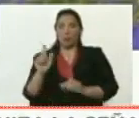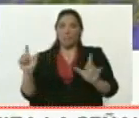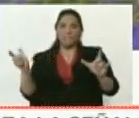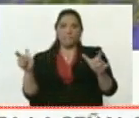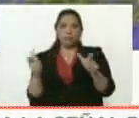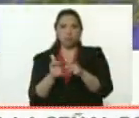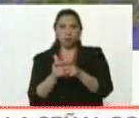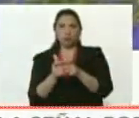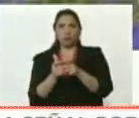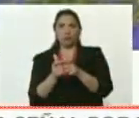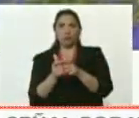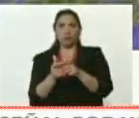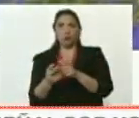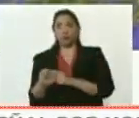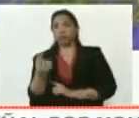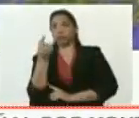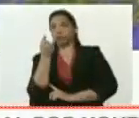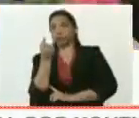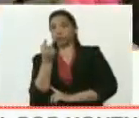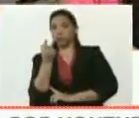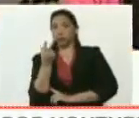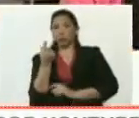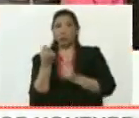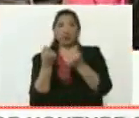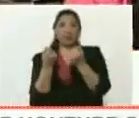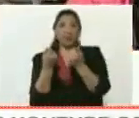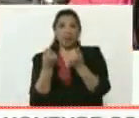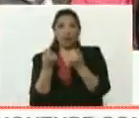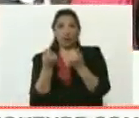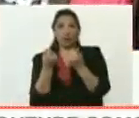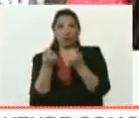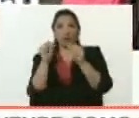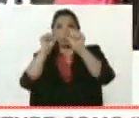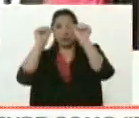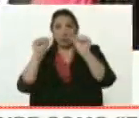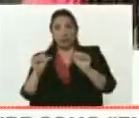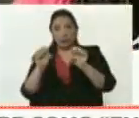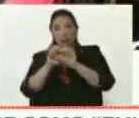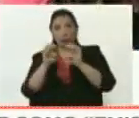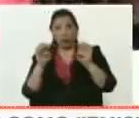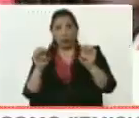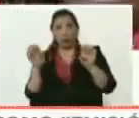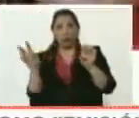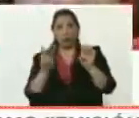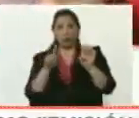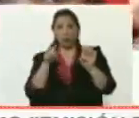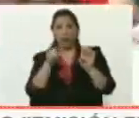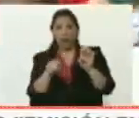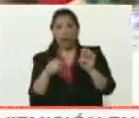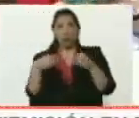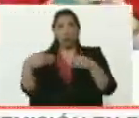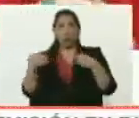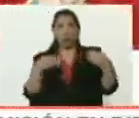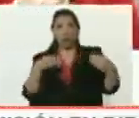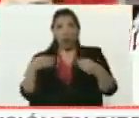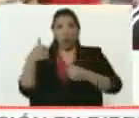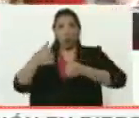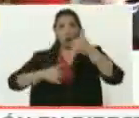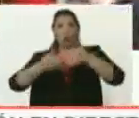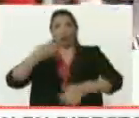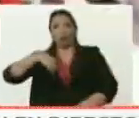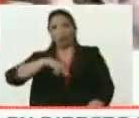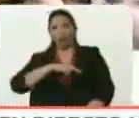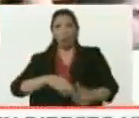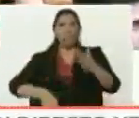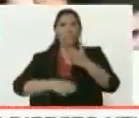un solo bolívar, ni una sola divisa al sistema educativo venezolano. Ese es el modelo por el cual nosotros